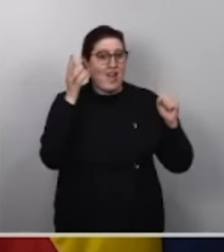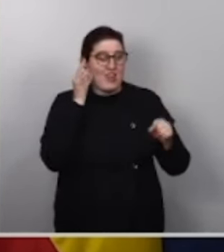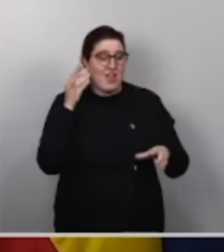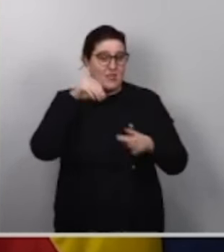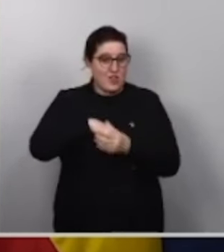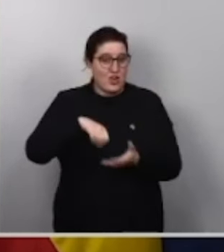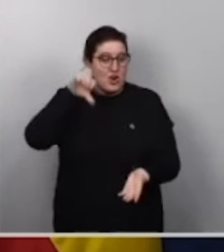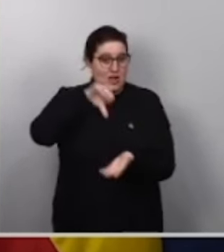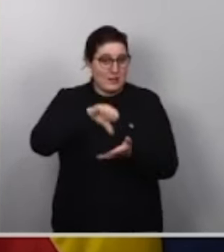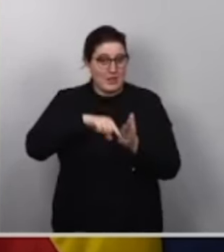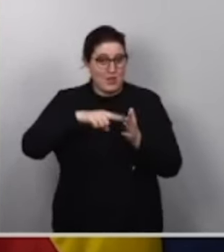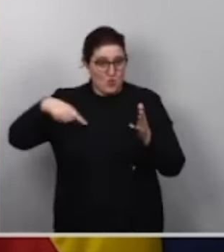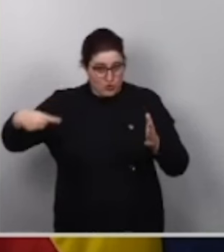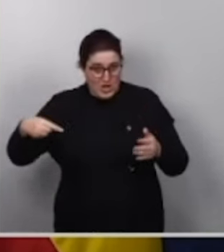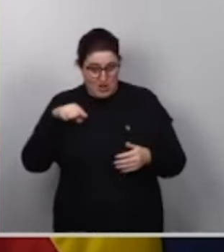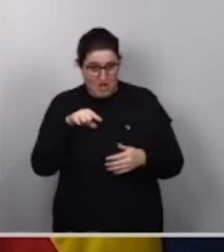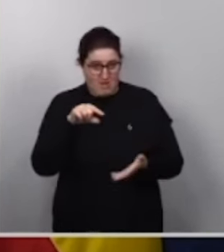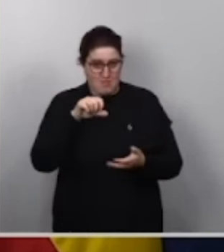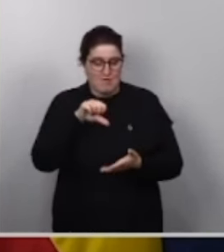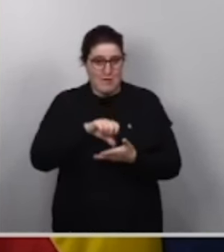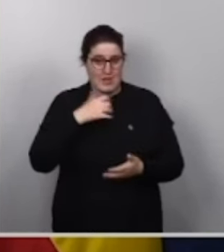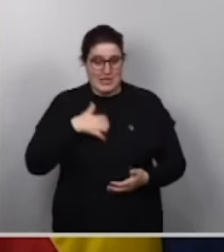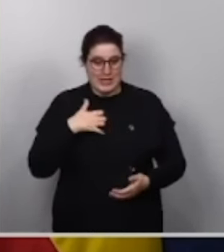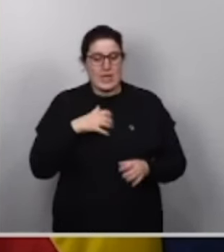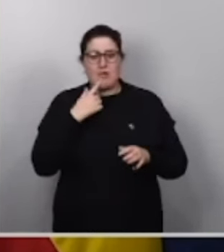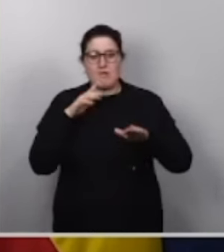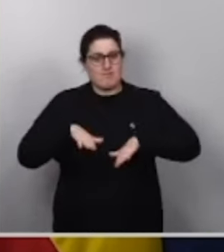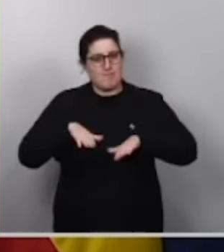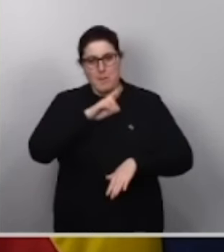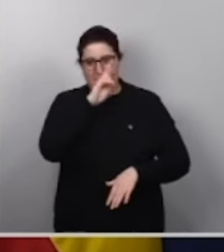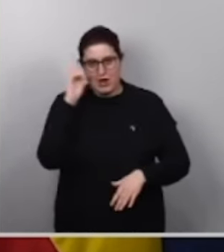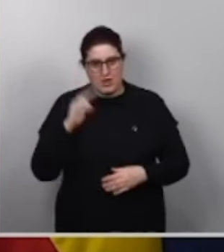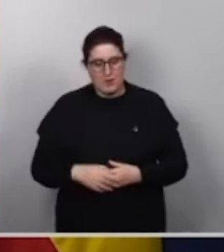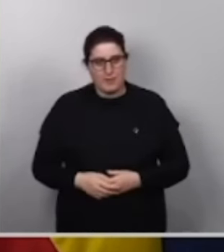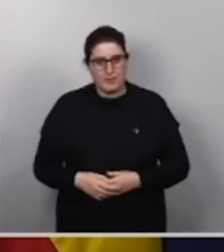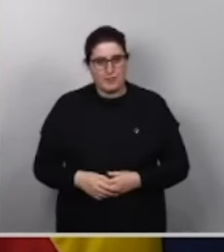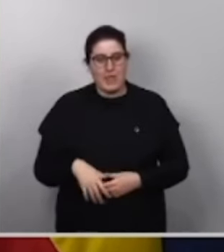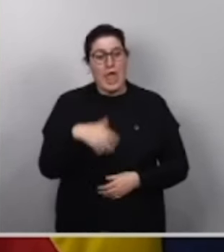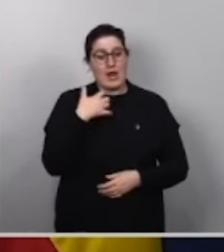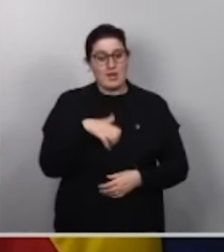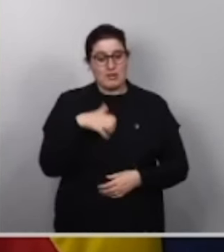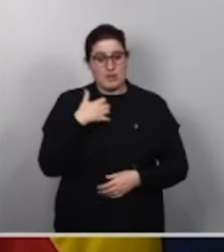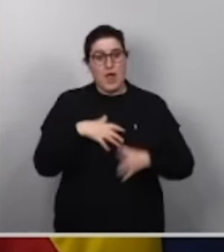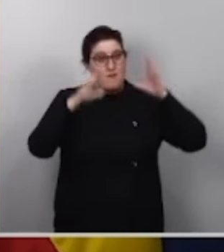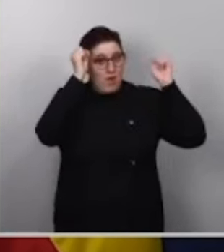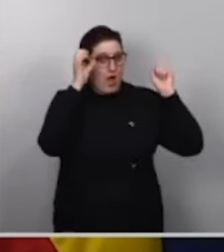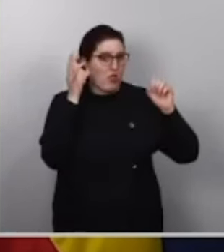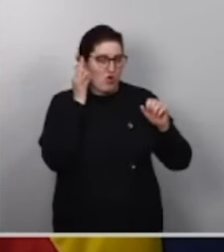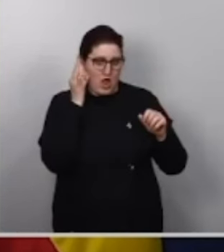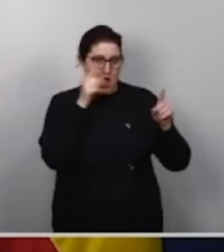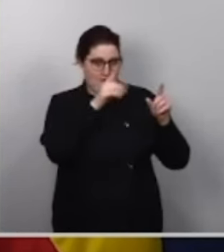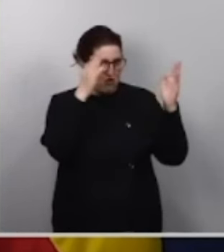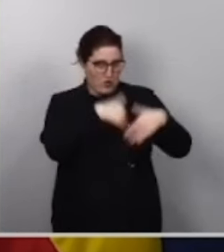Aires la embajadora se quedará definitivamente en Madrid Argentina continuará sin embajadora